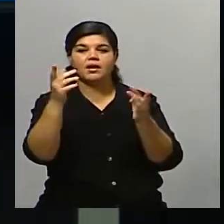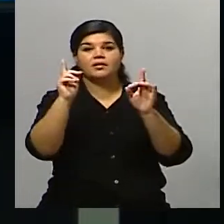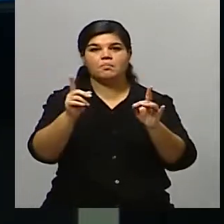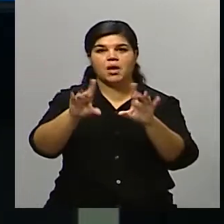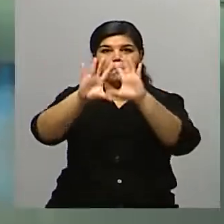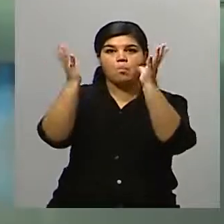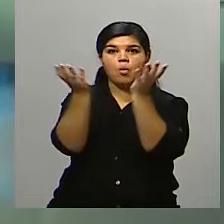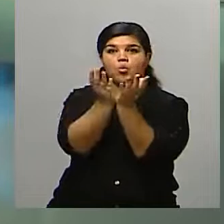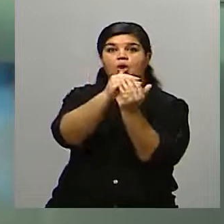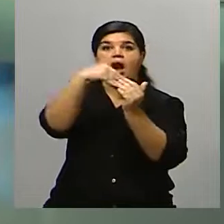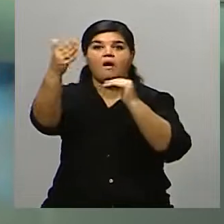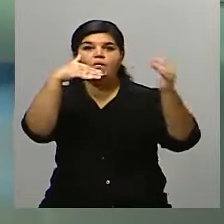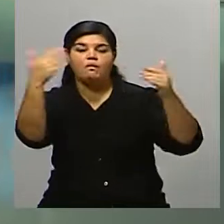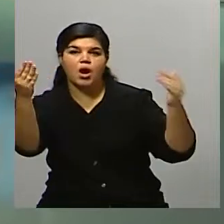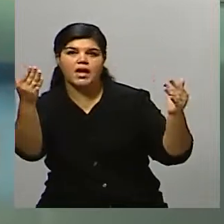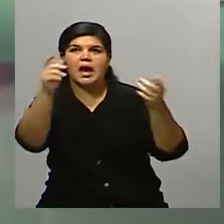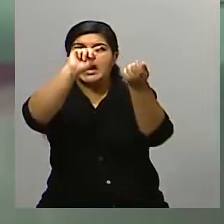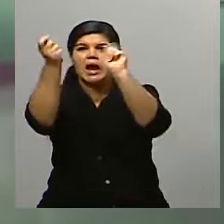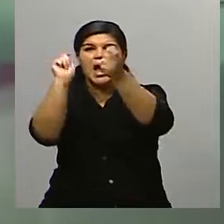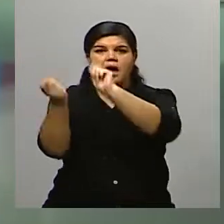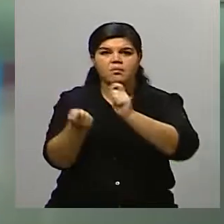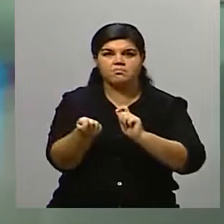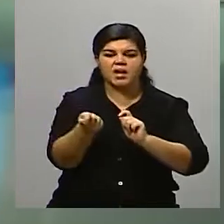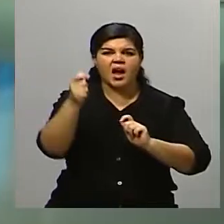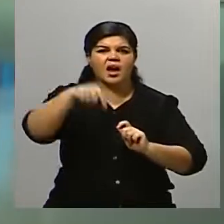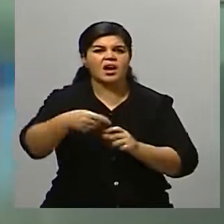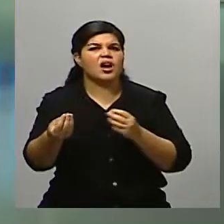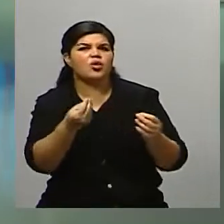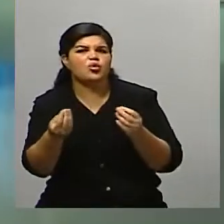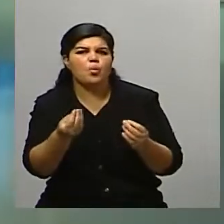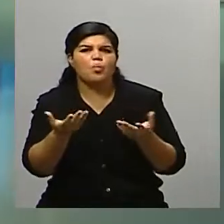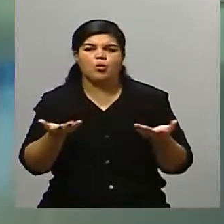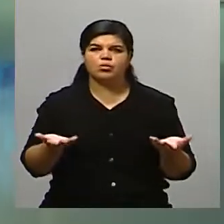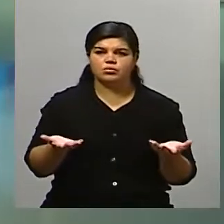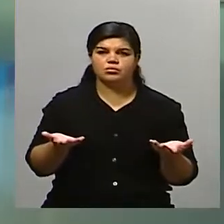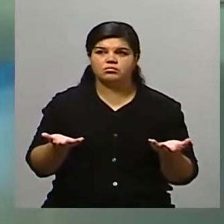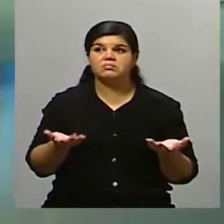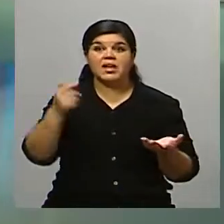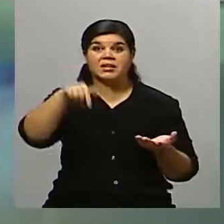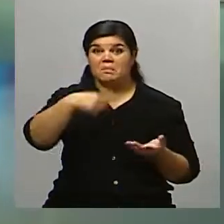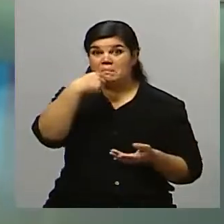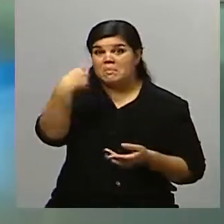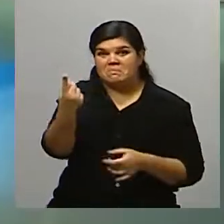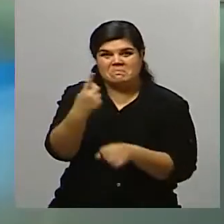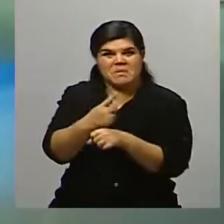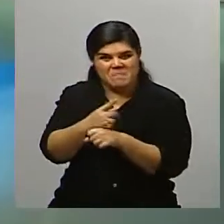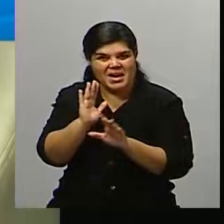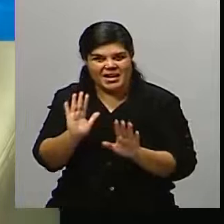mundo estuvo obligado a cambiar. ¿Y cuál es la situación del sistema previsional en Argentina? Es la primera pregunta que queremos